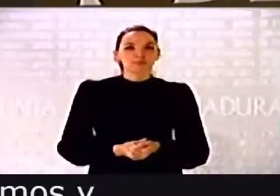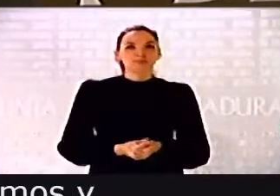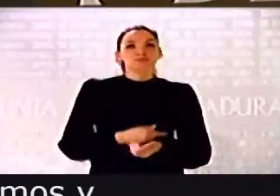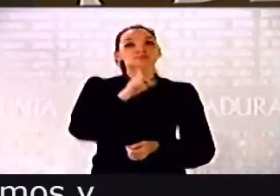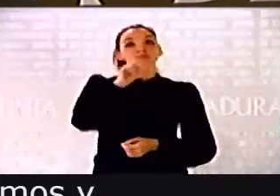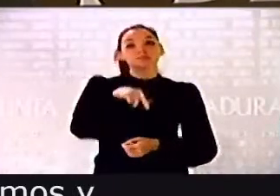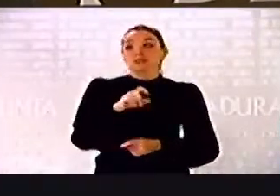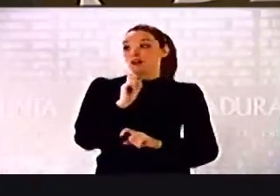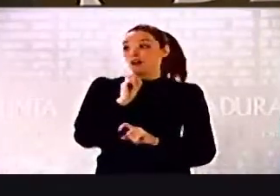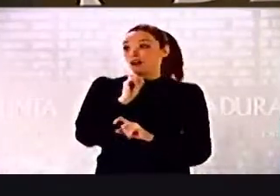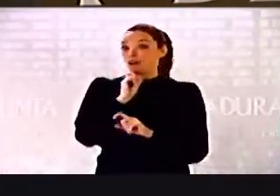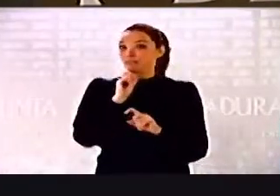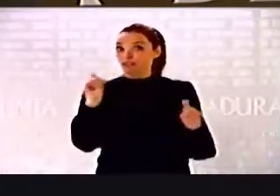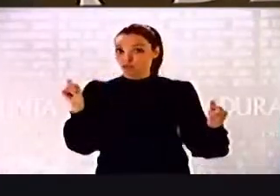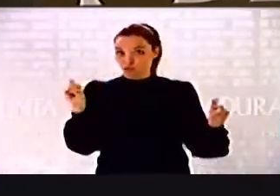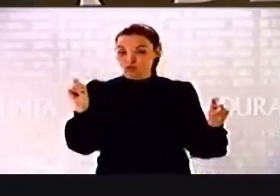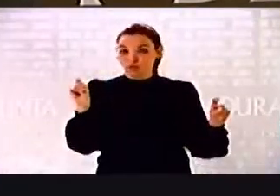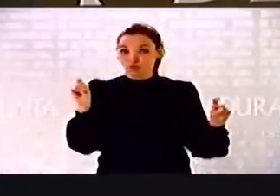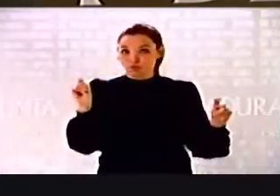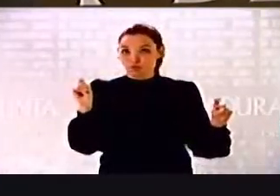Decirles también que